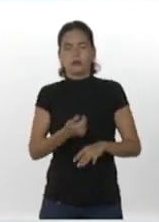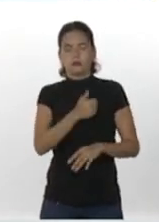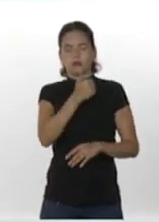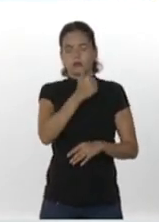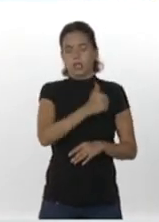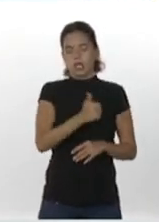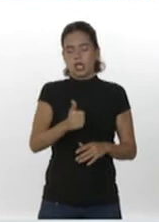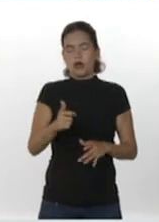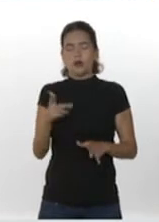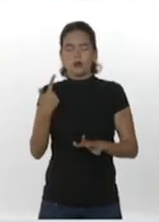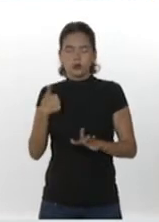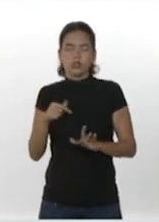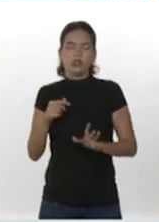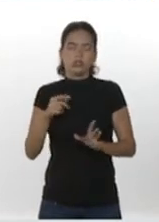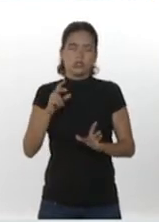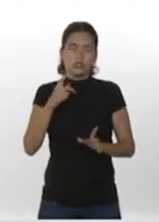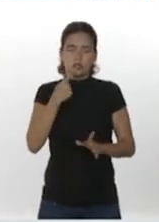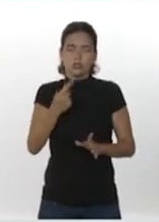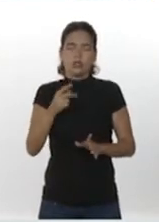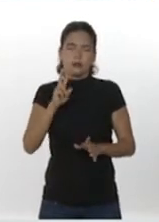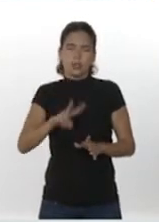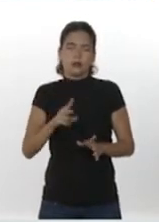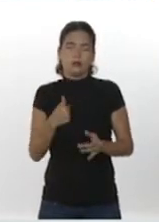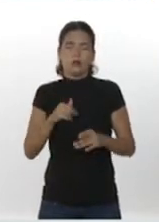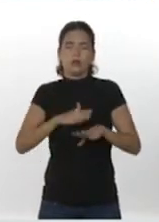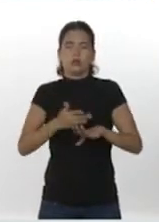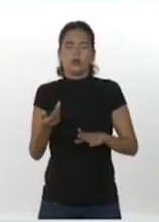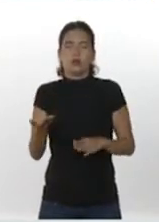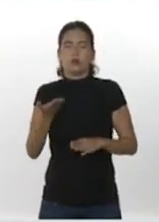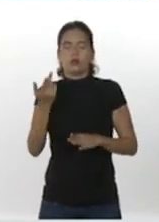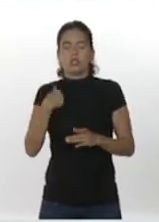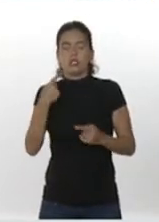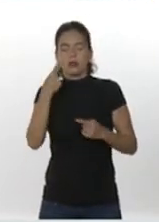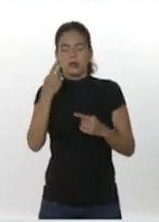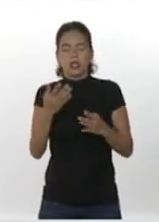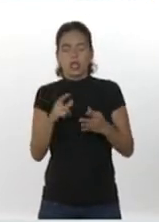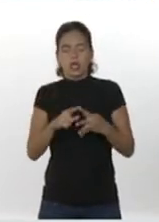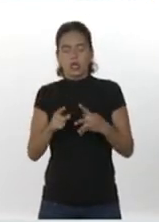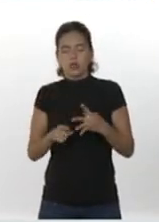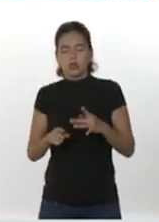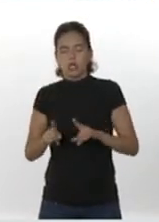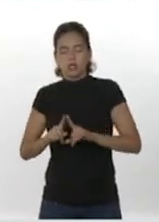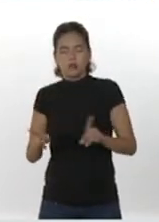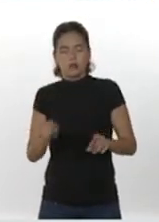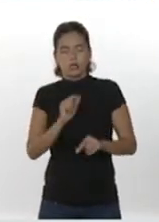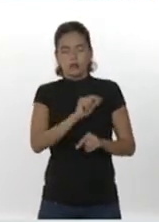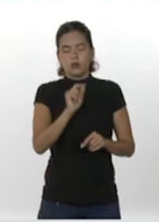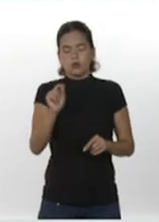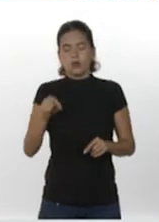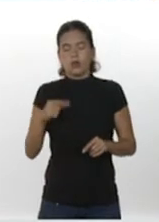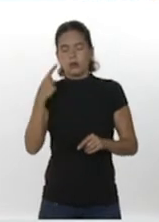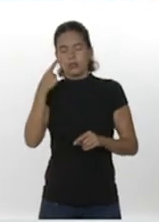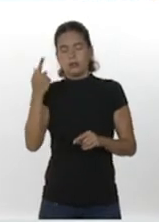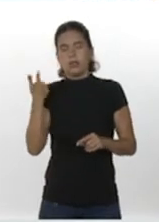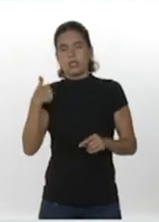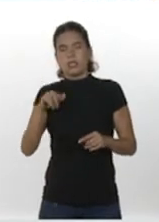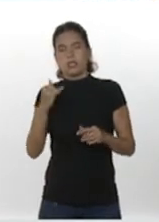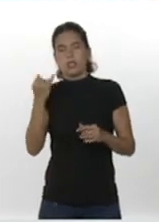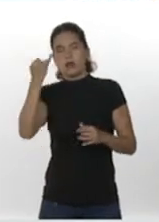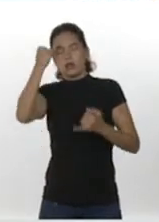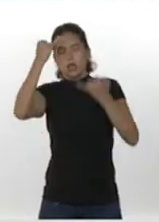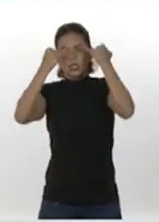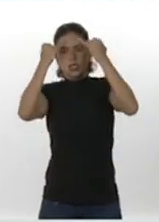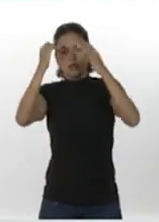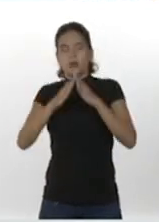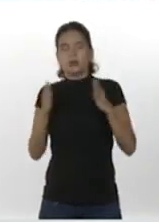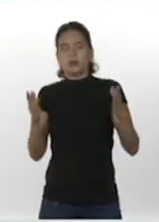su punto de vista. Por eso siempre es importante ver la mesa de todos los puntos de vista para construir una idea más amplia. Uso